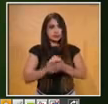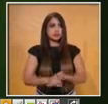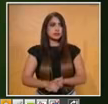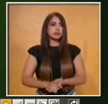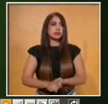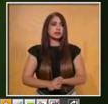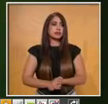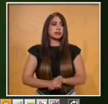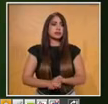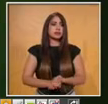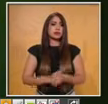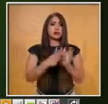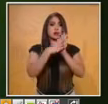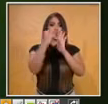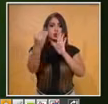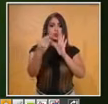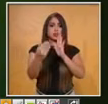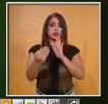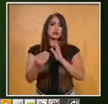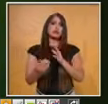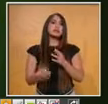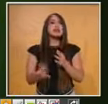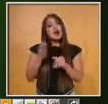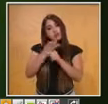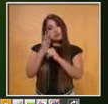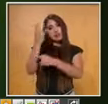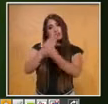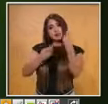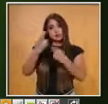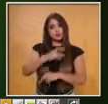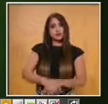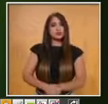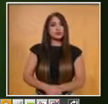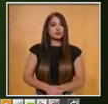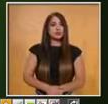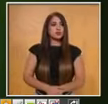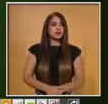Entonces, por favor, cópialo y en un momento regresamos.